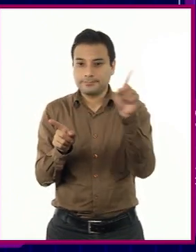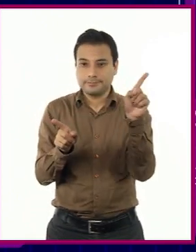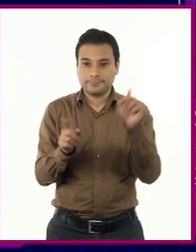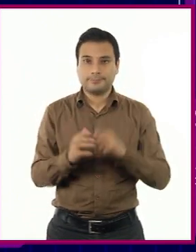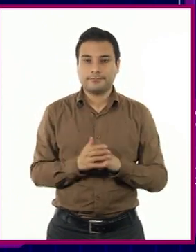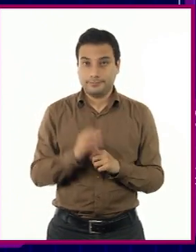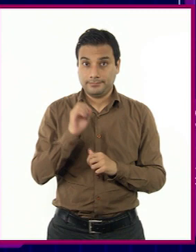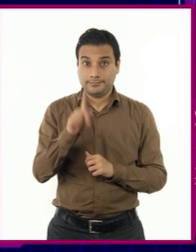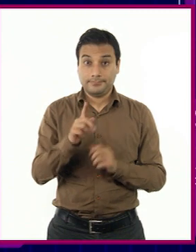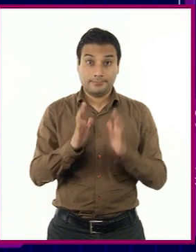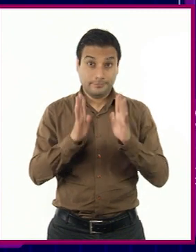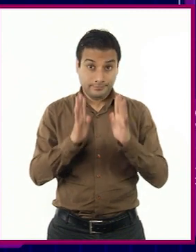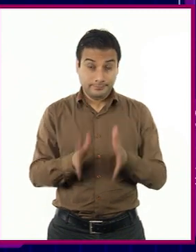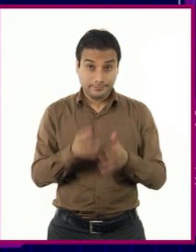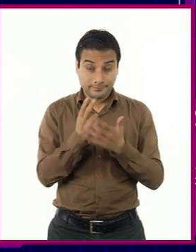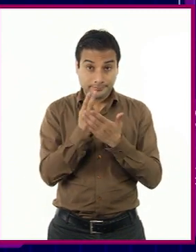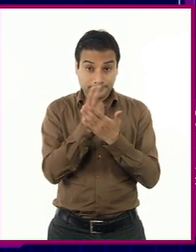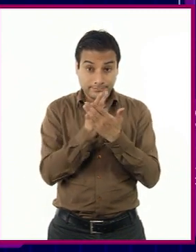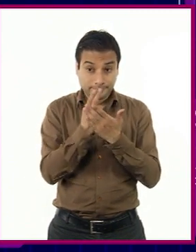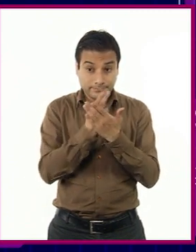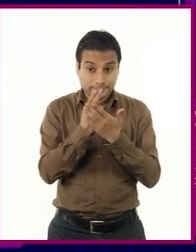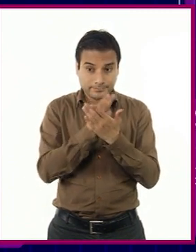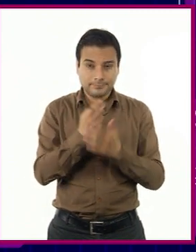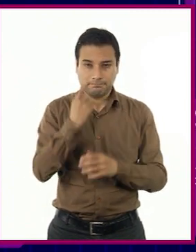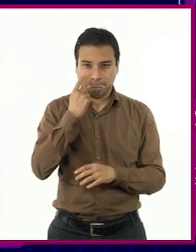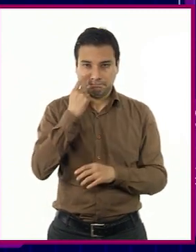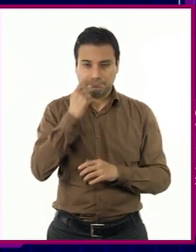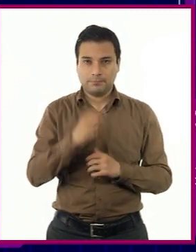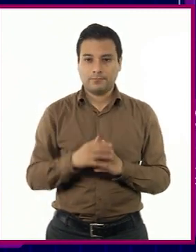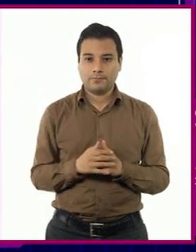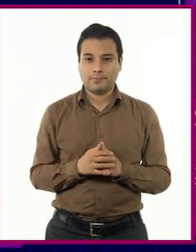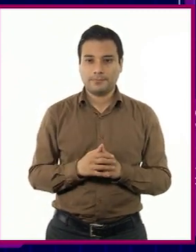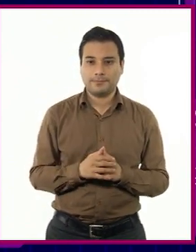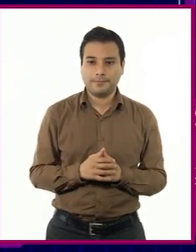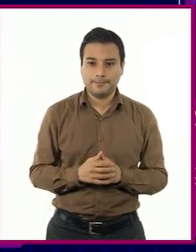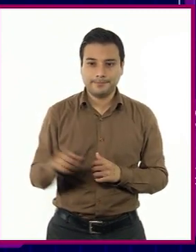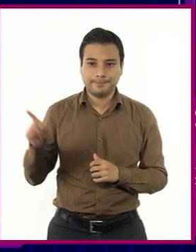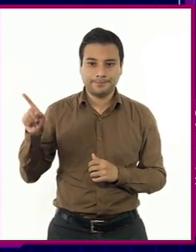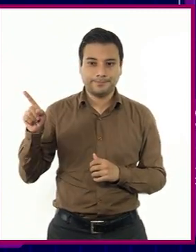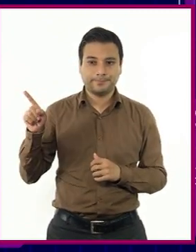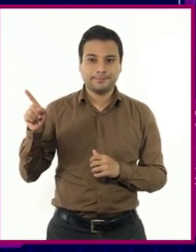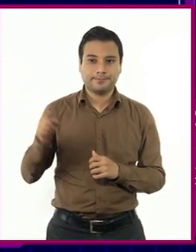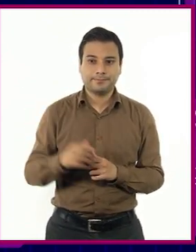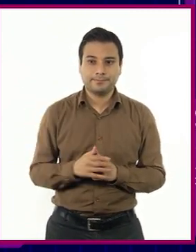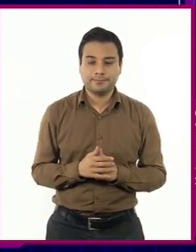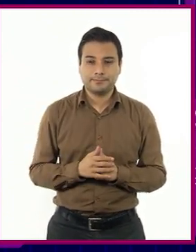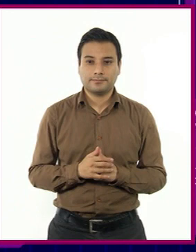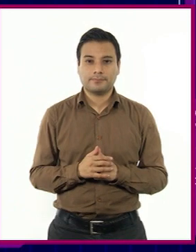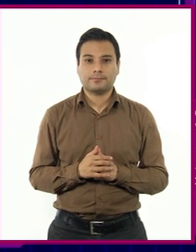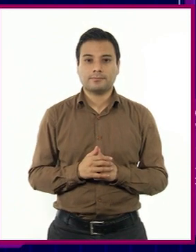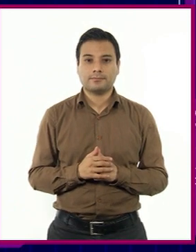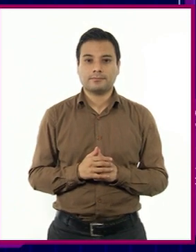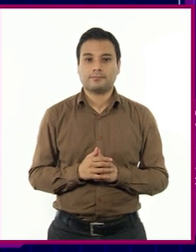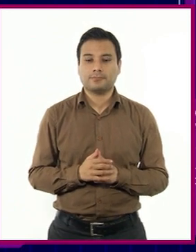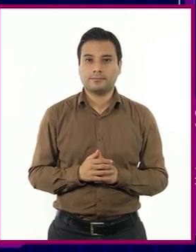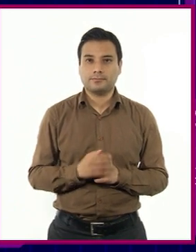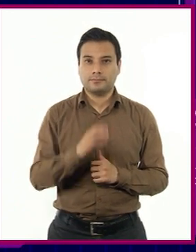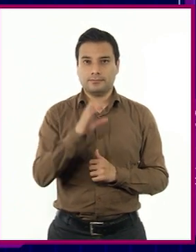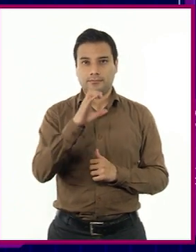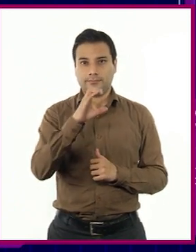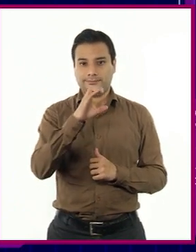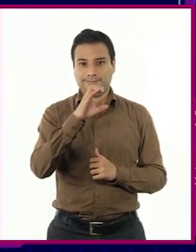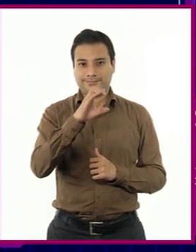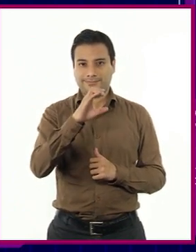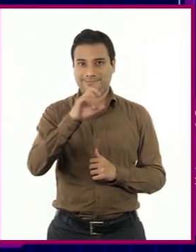correctamente los trazos, deberían encontrar que el ángulo interno del paralelogramo, formado por el segmento